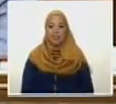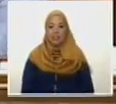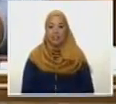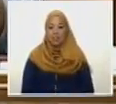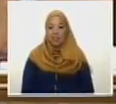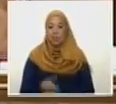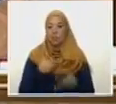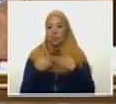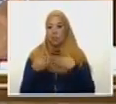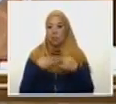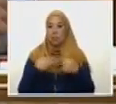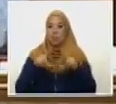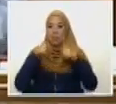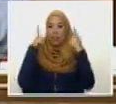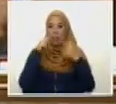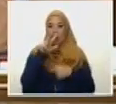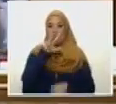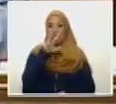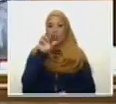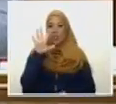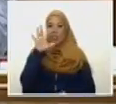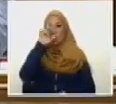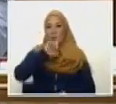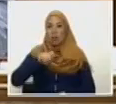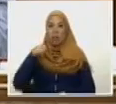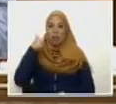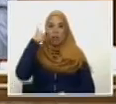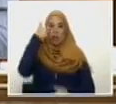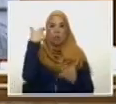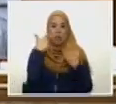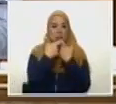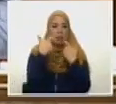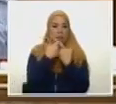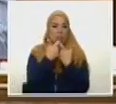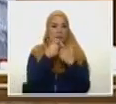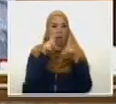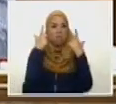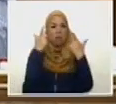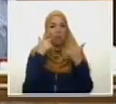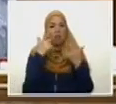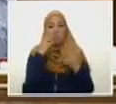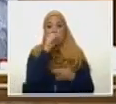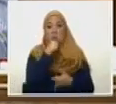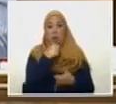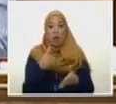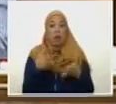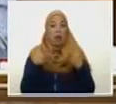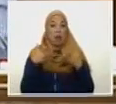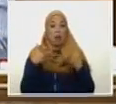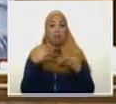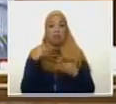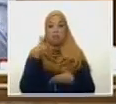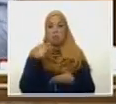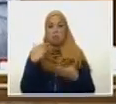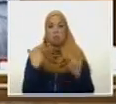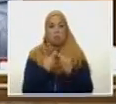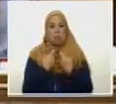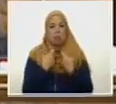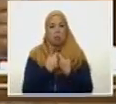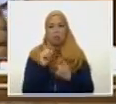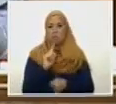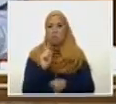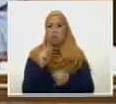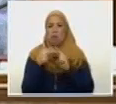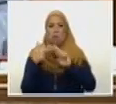No importa, La Guaira tiene 30, 35 años que no gana, nosotros no peleamos con nadie, estamos en santa paz con todo el